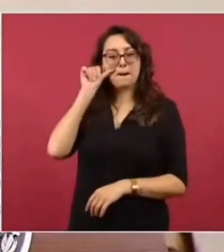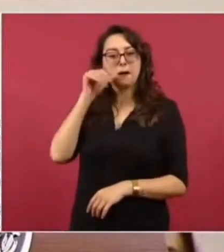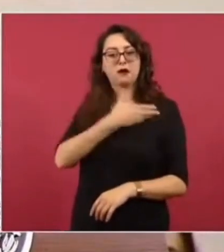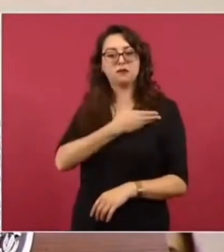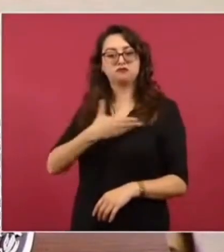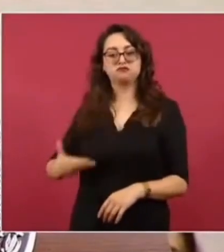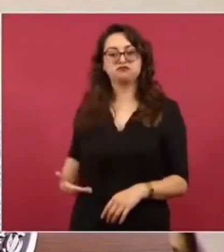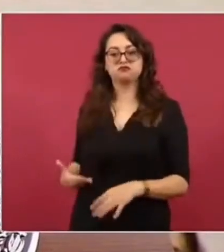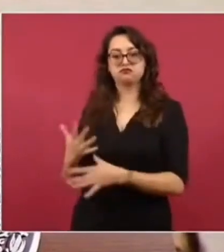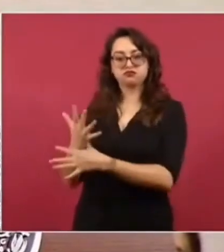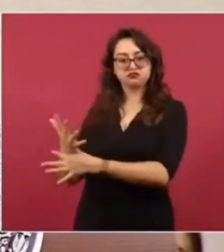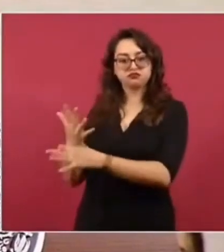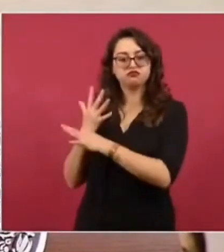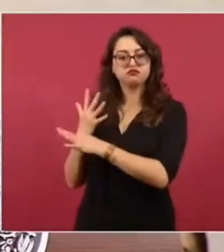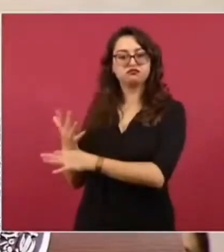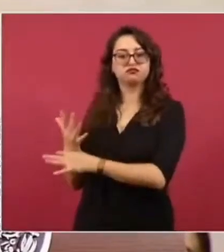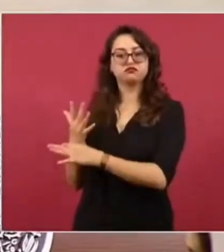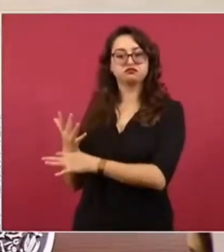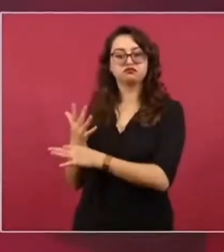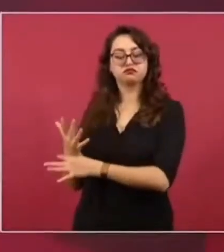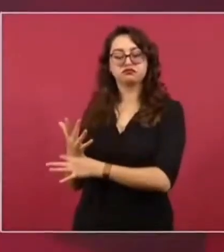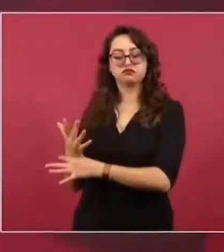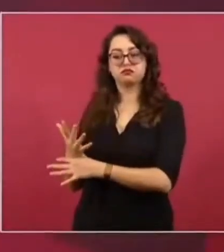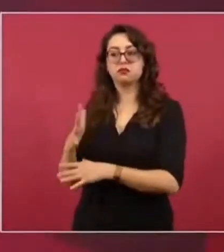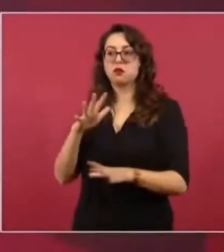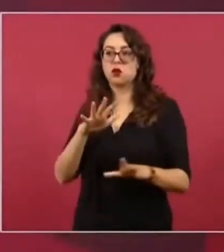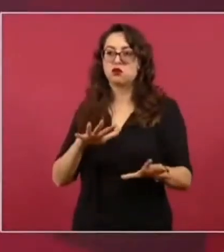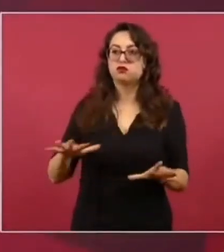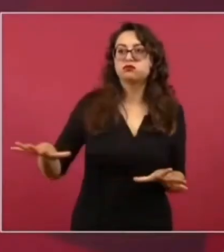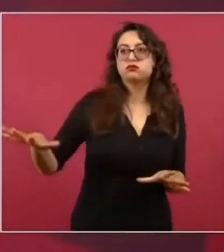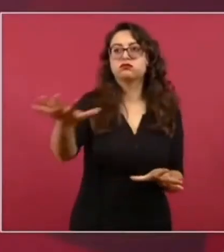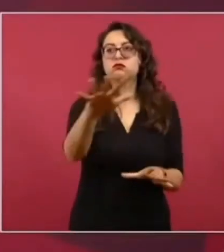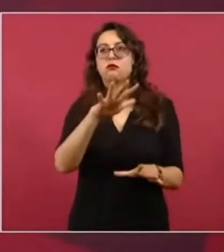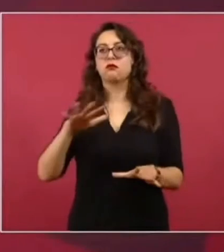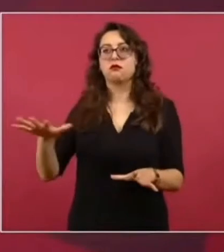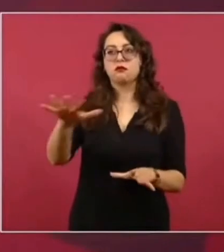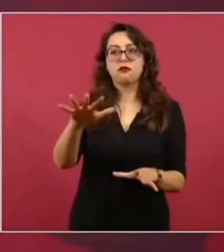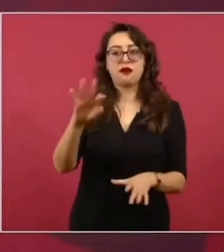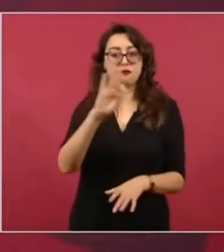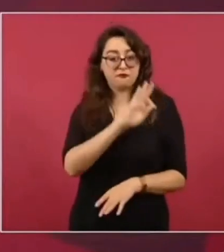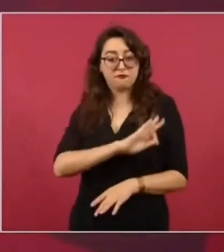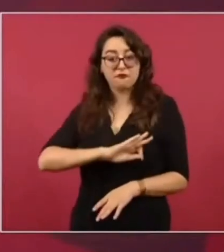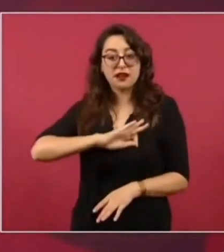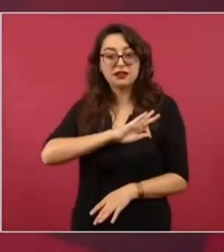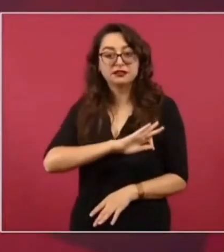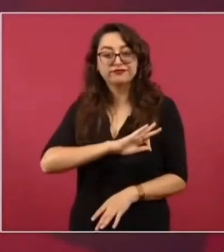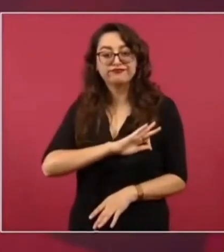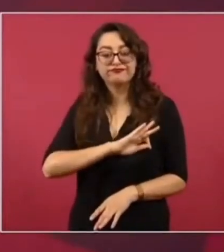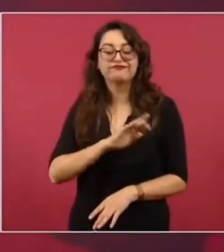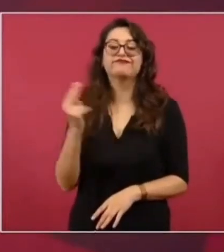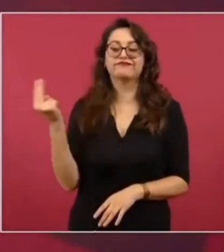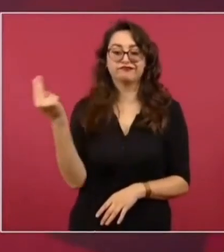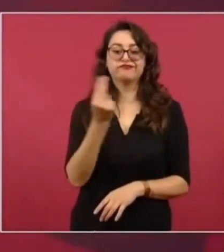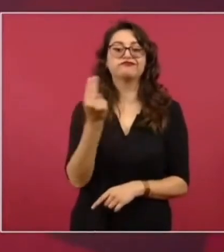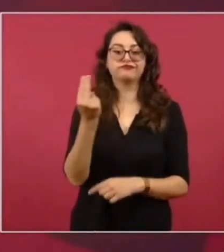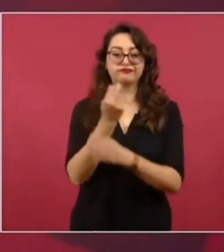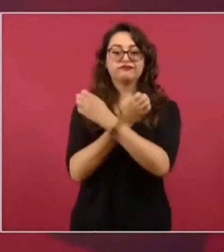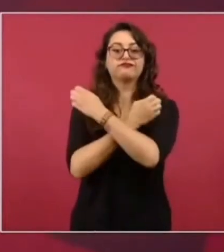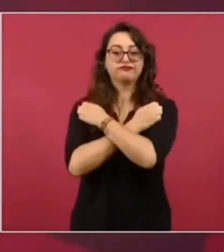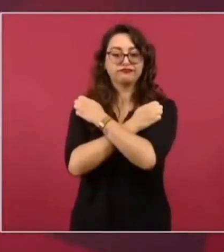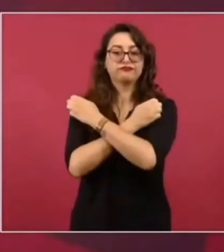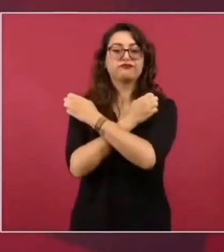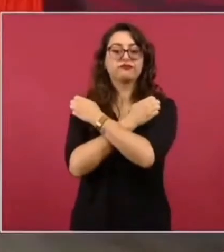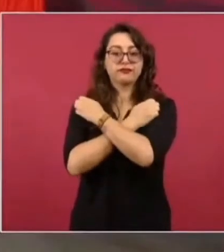es fundamental para la felicidad social. Es el principio en